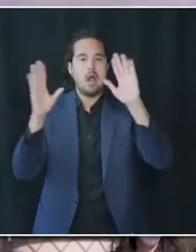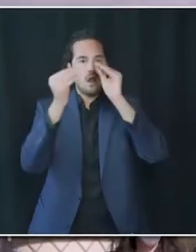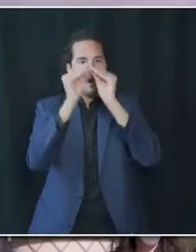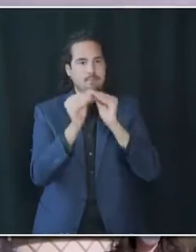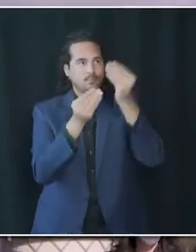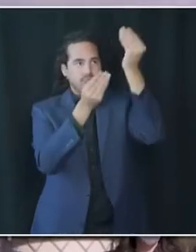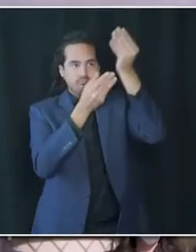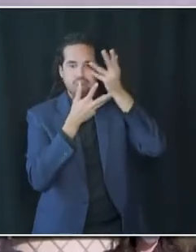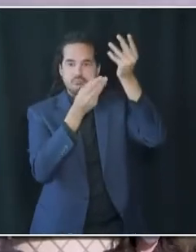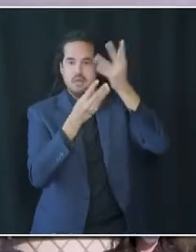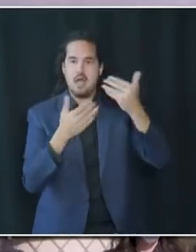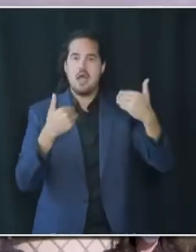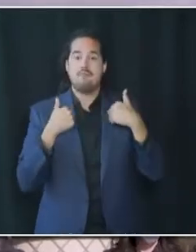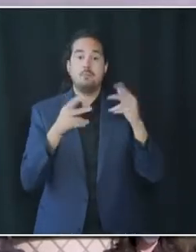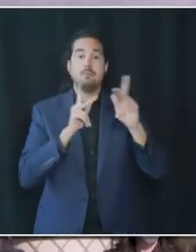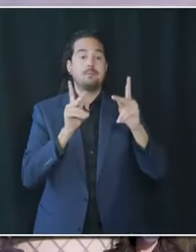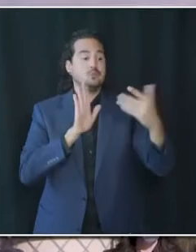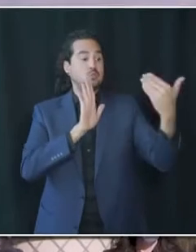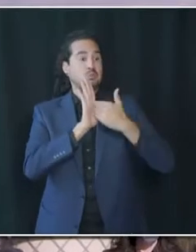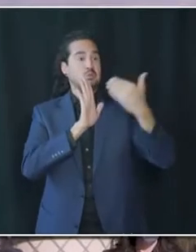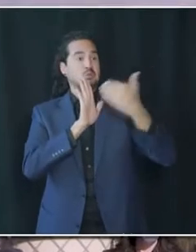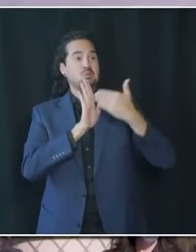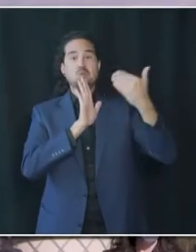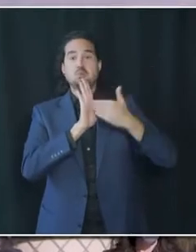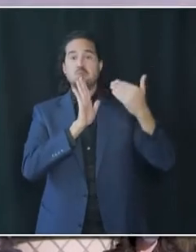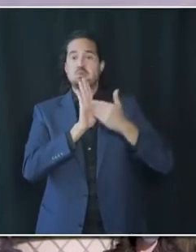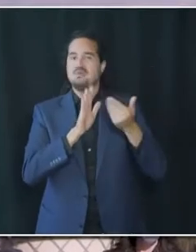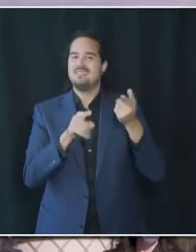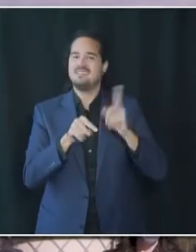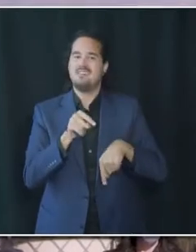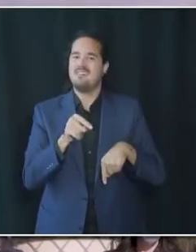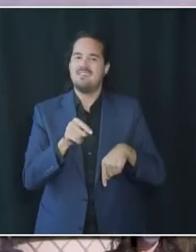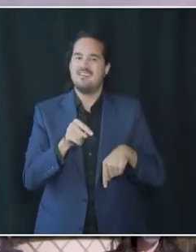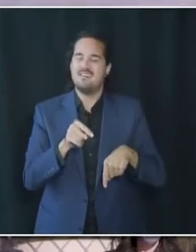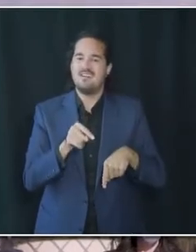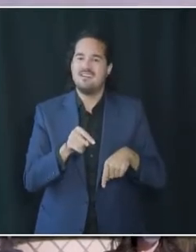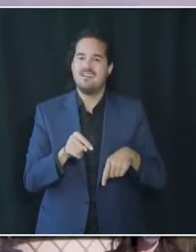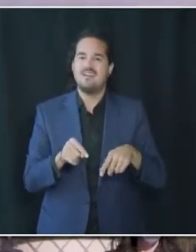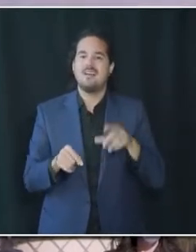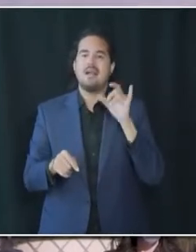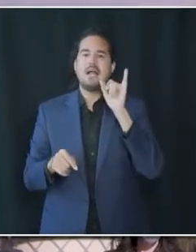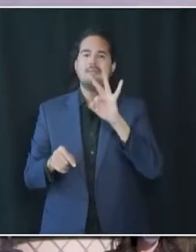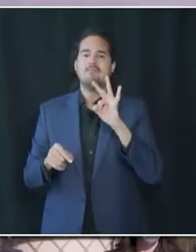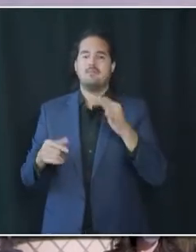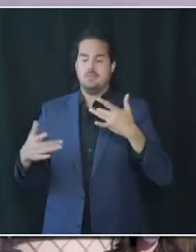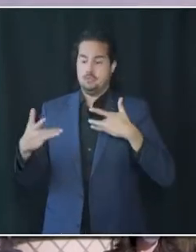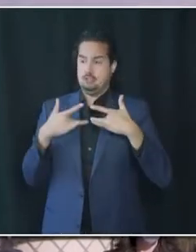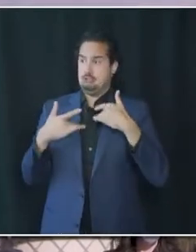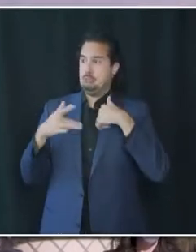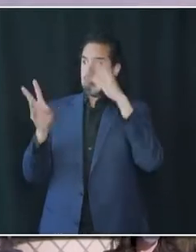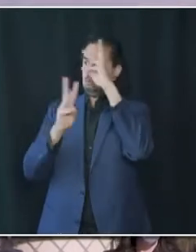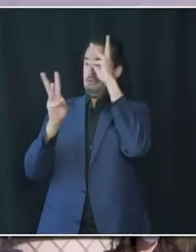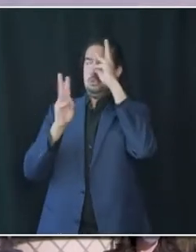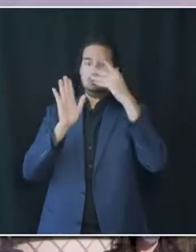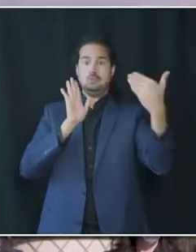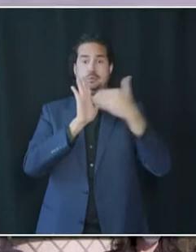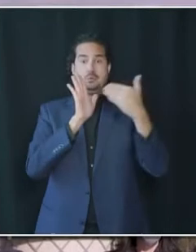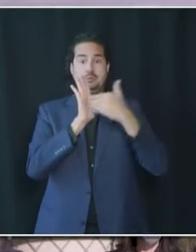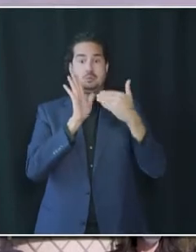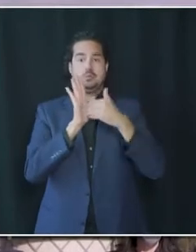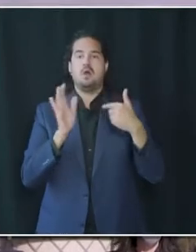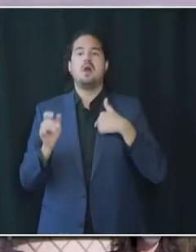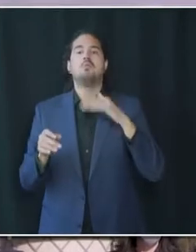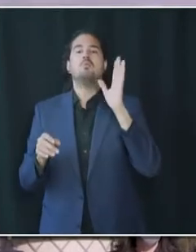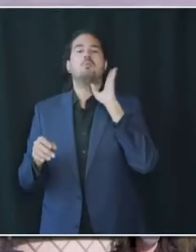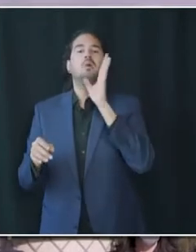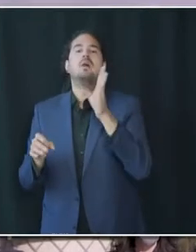preocuparan las demandas hace un año hubiera colapsado habíamos visto docenas cada semana y algunas de personas